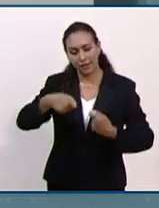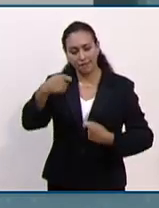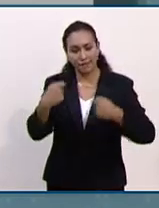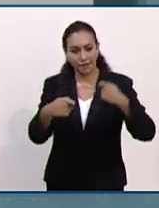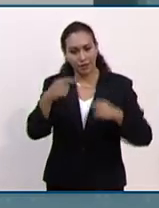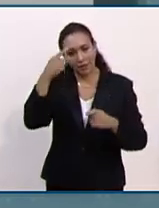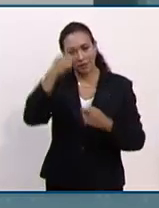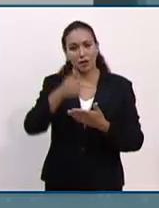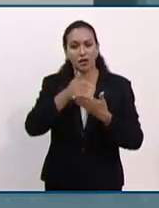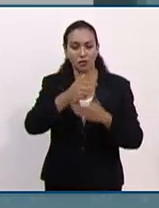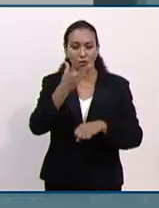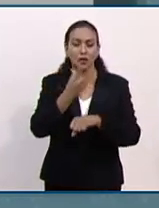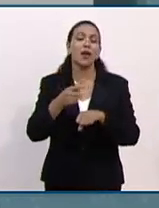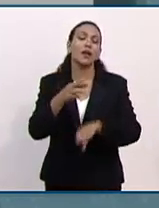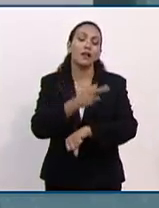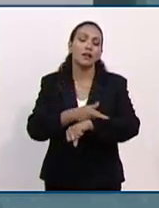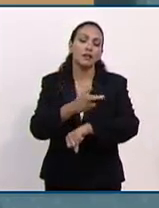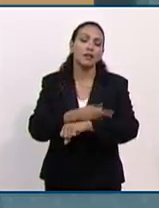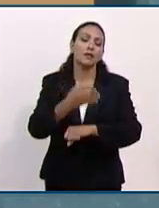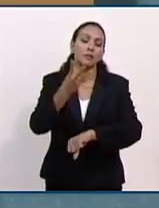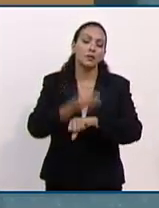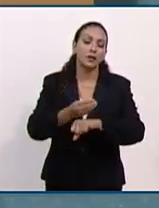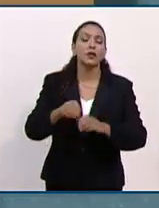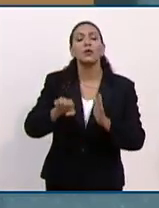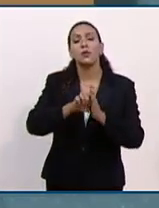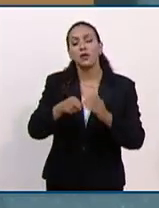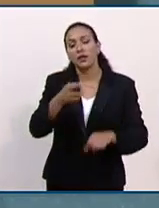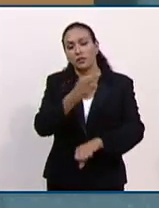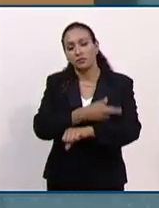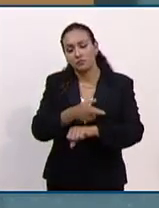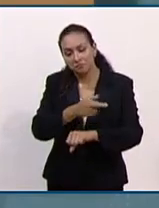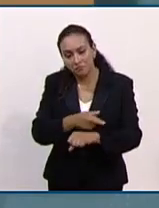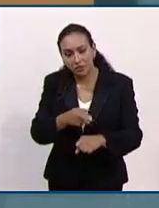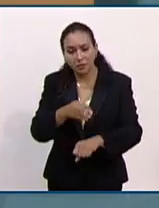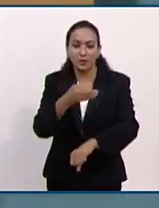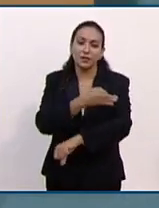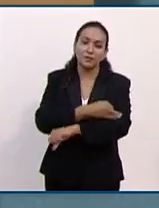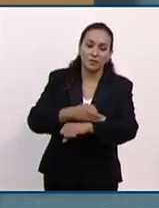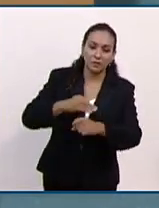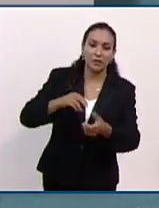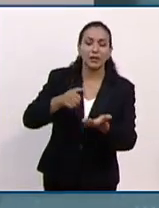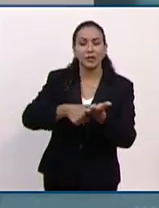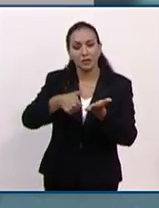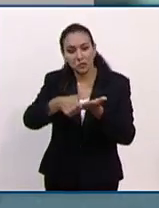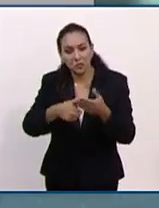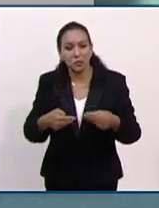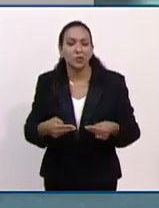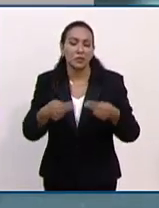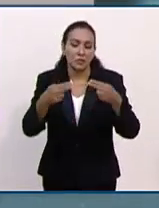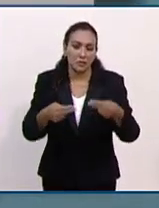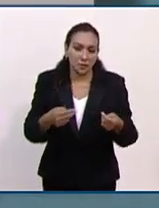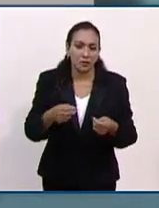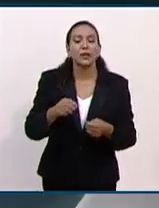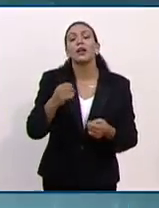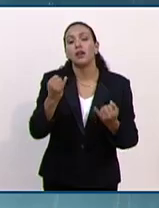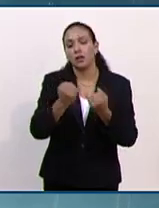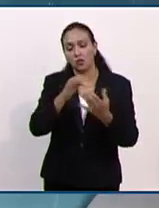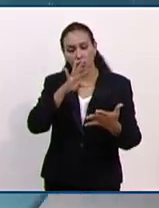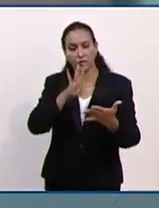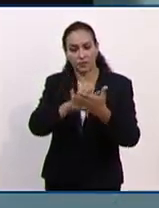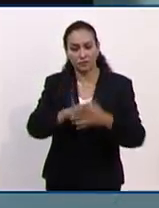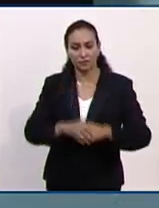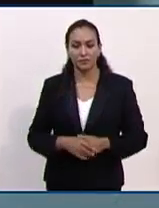mediación y conciliación en conflictos civiles, mercantiles, familiares o vecinales, así como en materia penal.